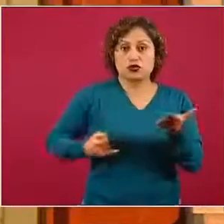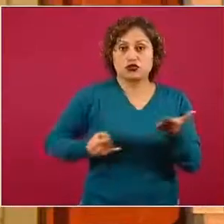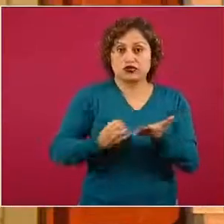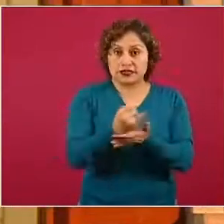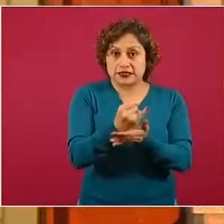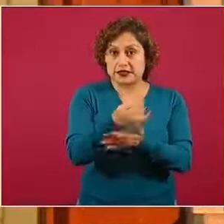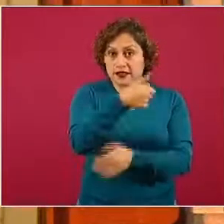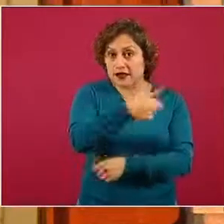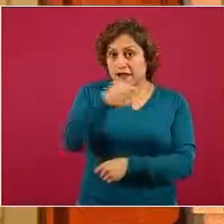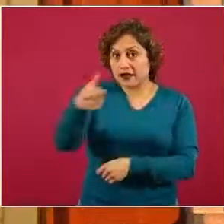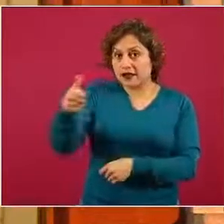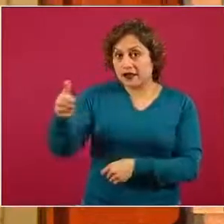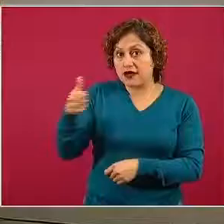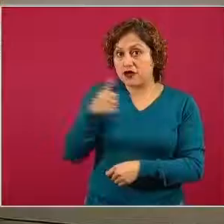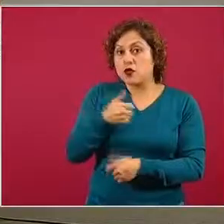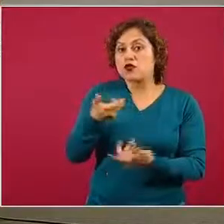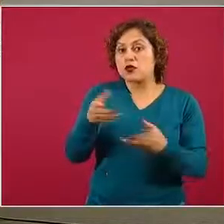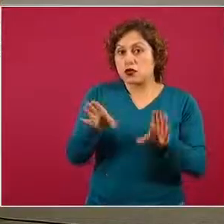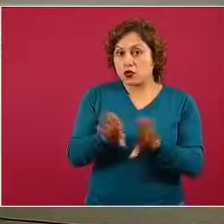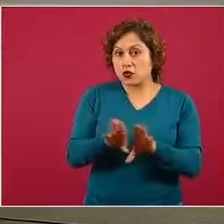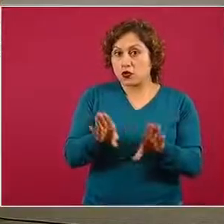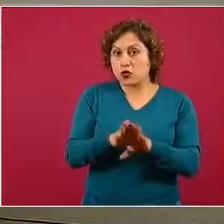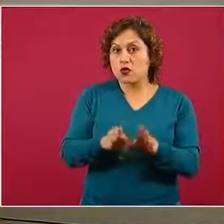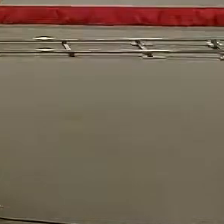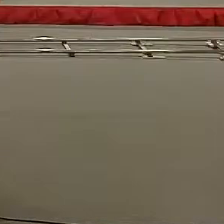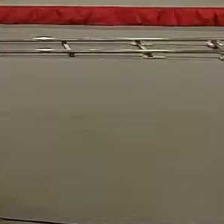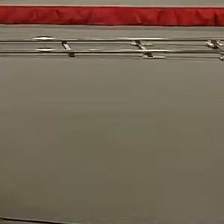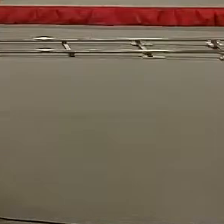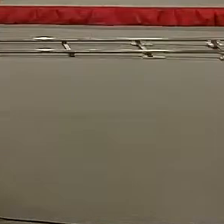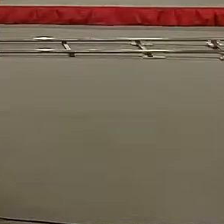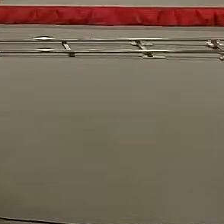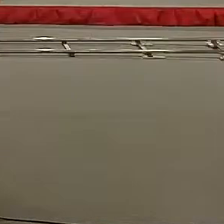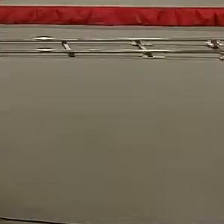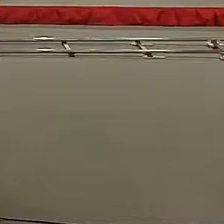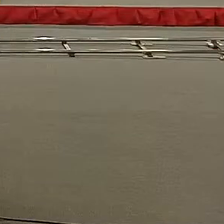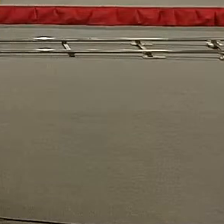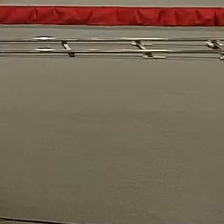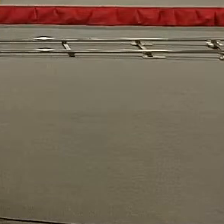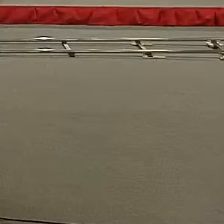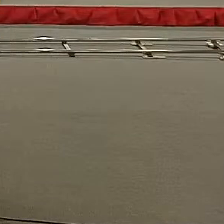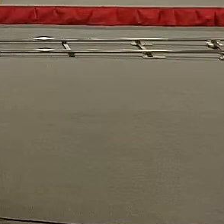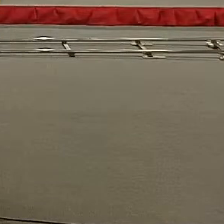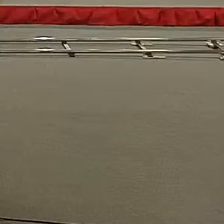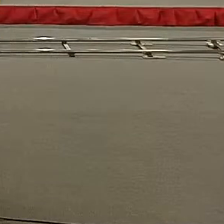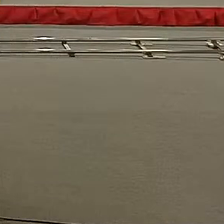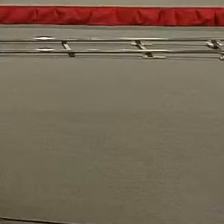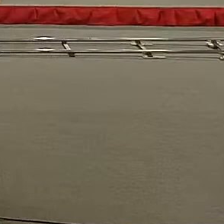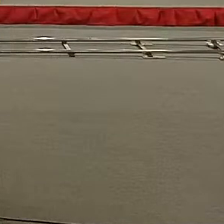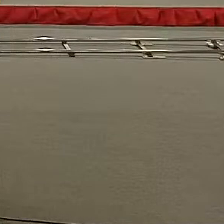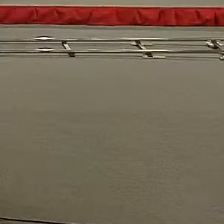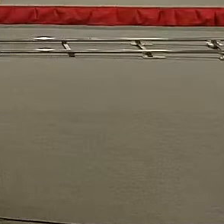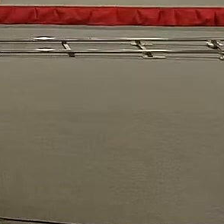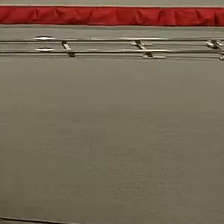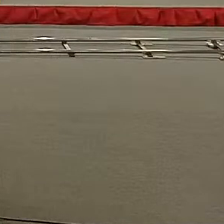ciudadanos, el poder tomar las decisiones más adecuadas para en su momento contribuir de